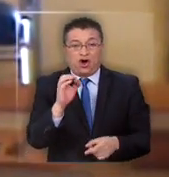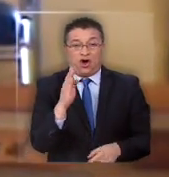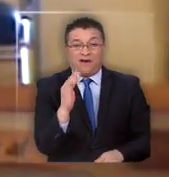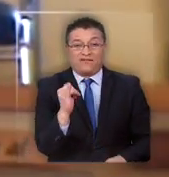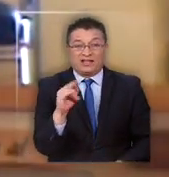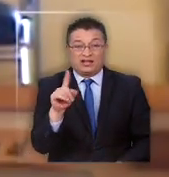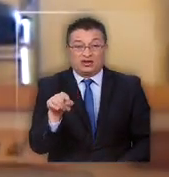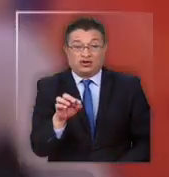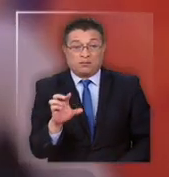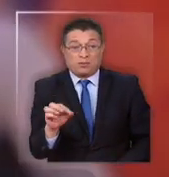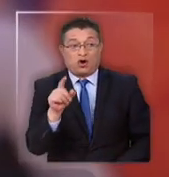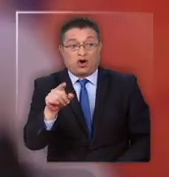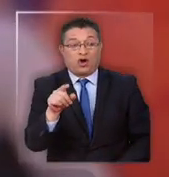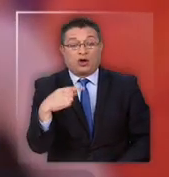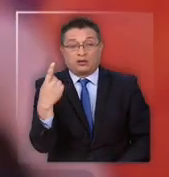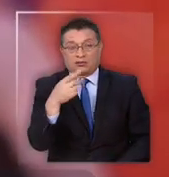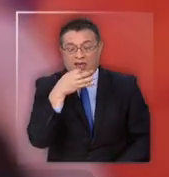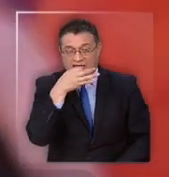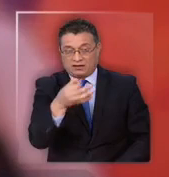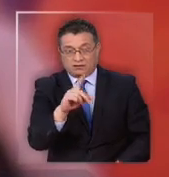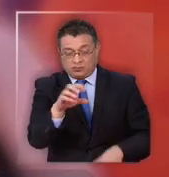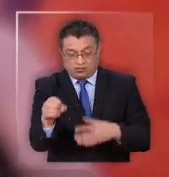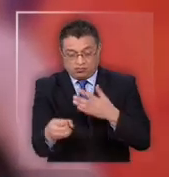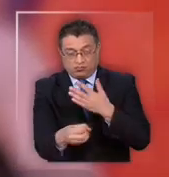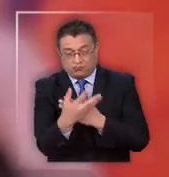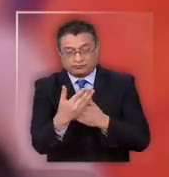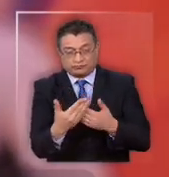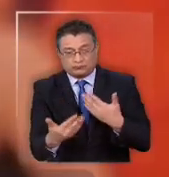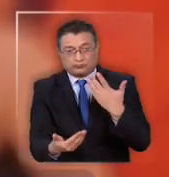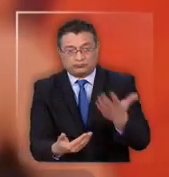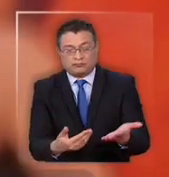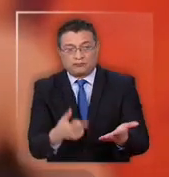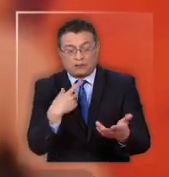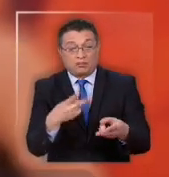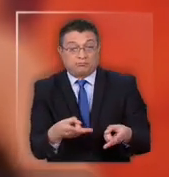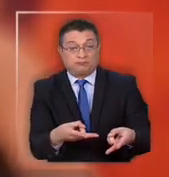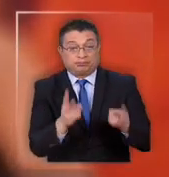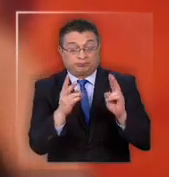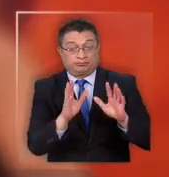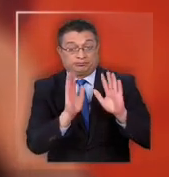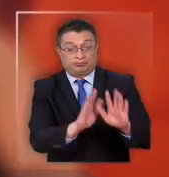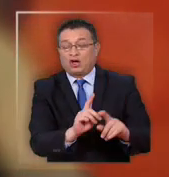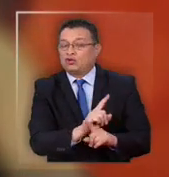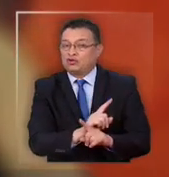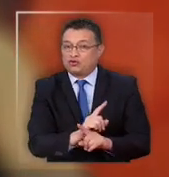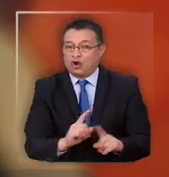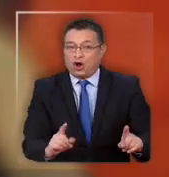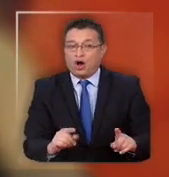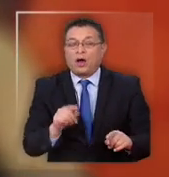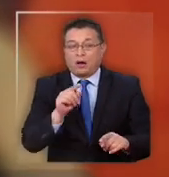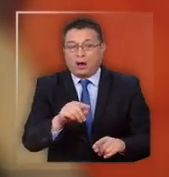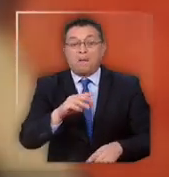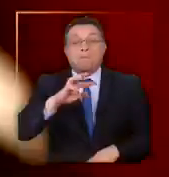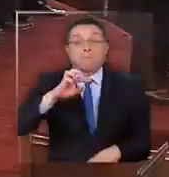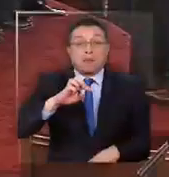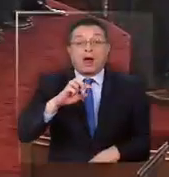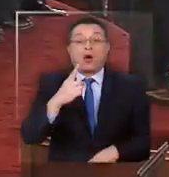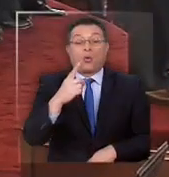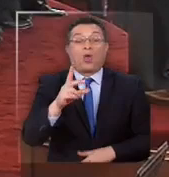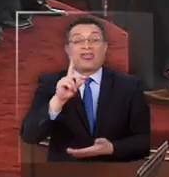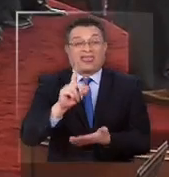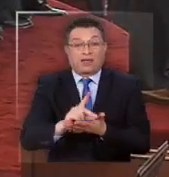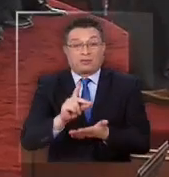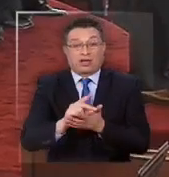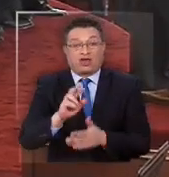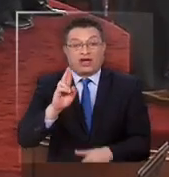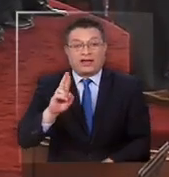cuestionado hoy día y que lo bueno indica que no le va a renovar esta presidencia en esta licencia protocolar es padre de un diputado